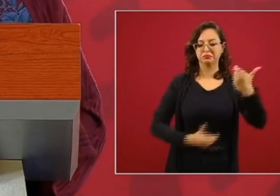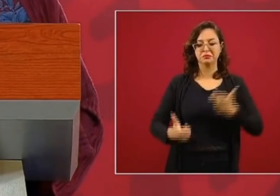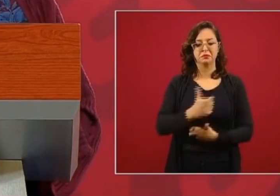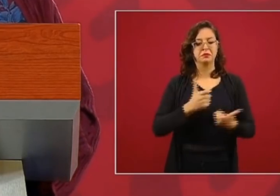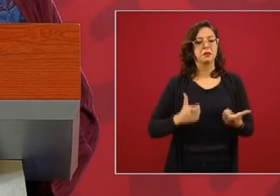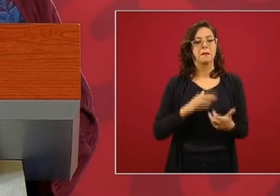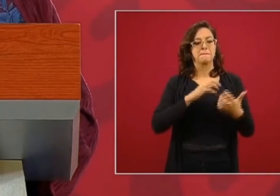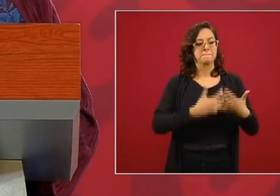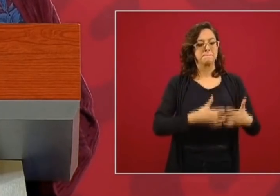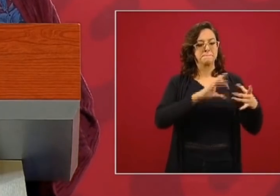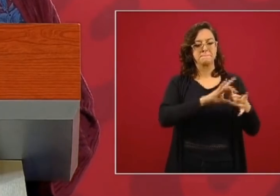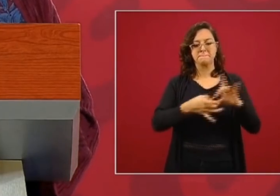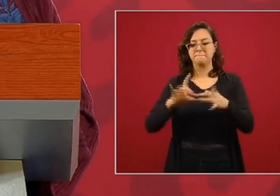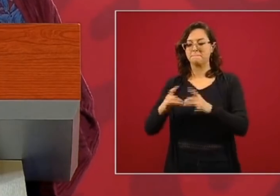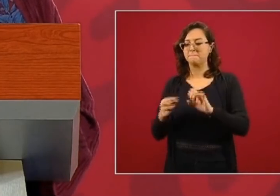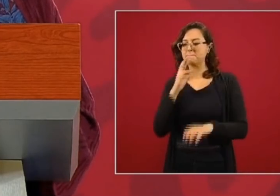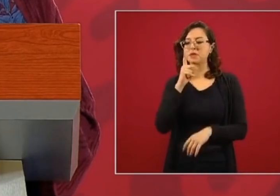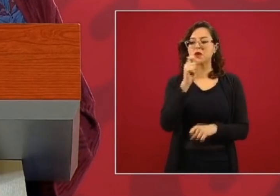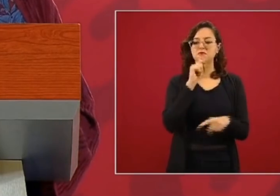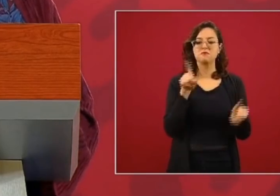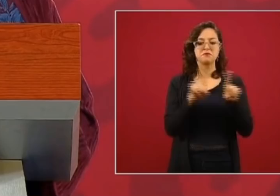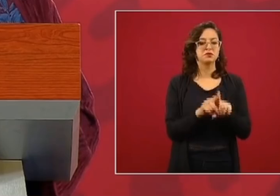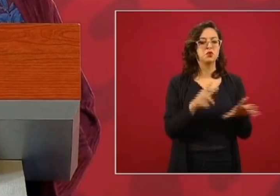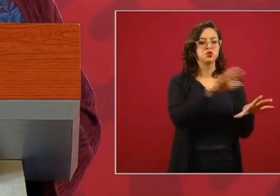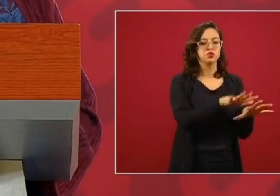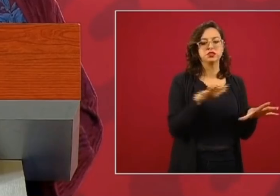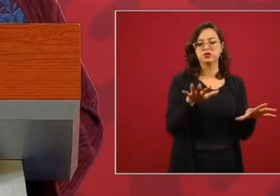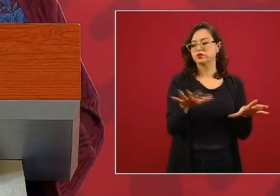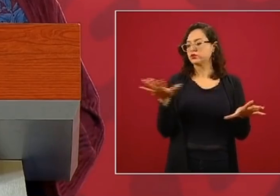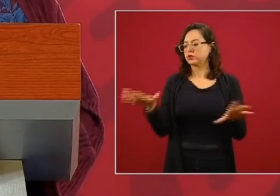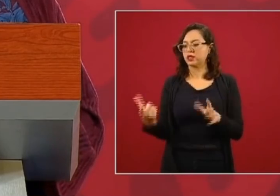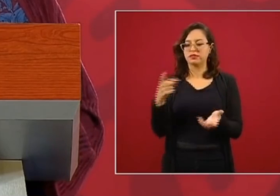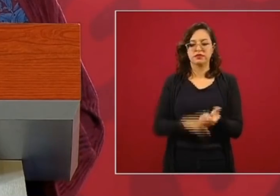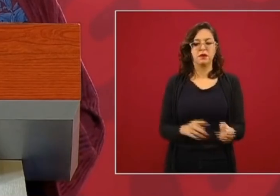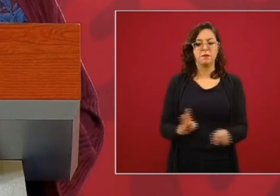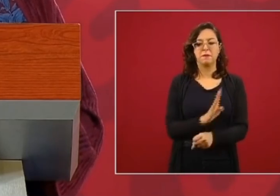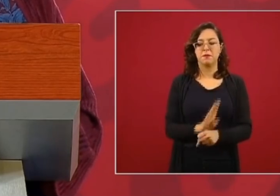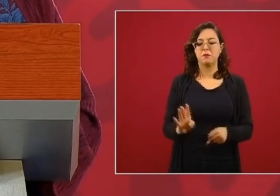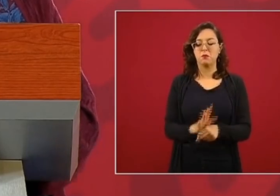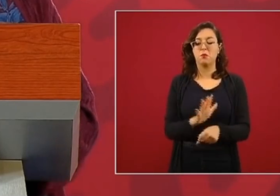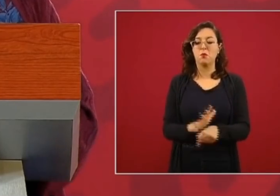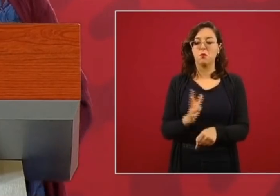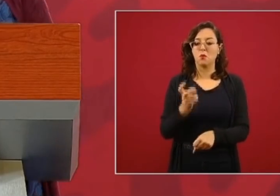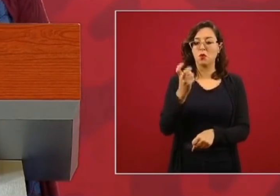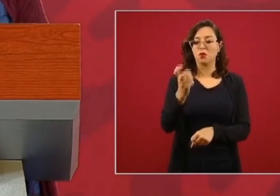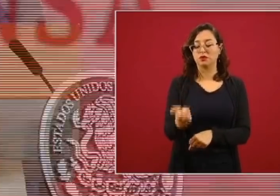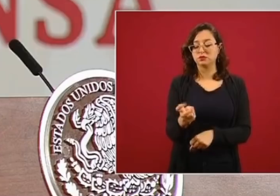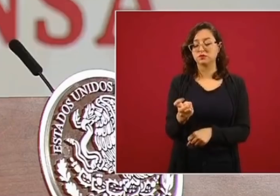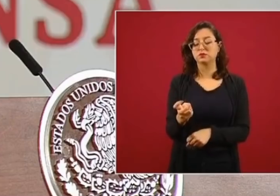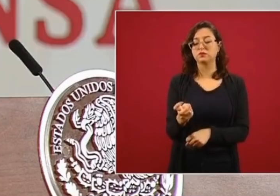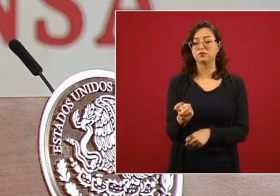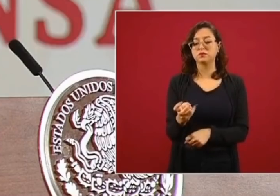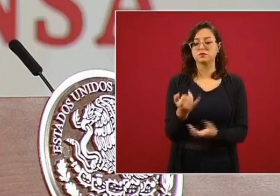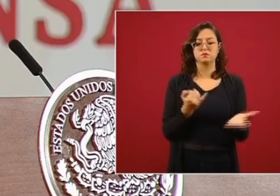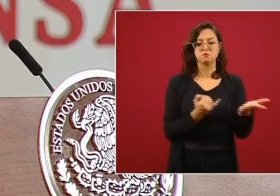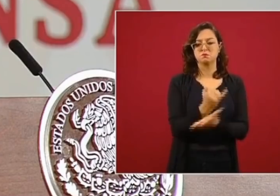sus beneficios al interior de nuestras sociedades. Para ello se actualizaron disposiciones